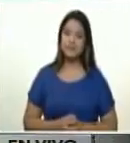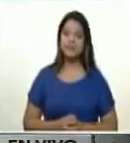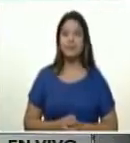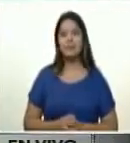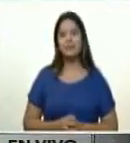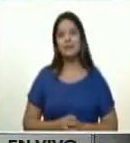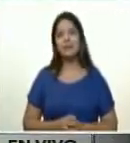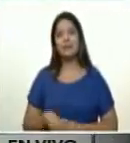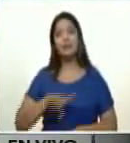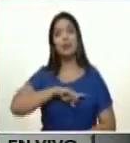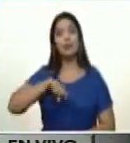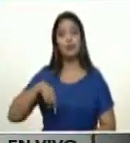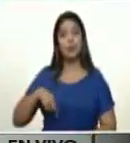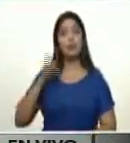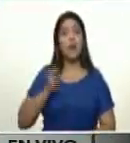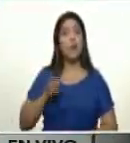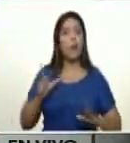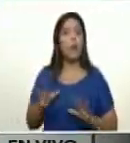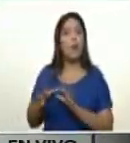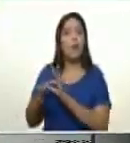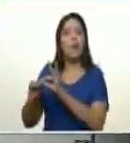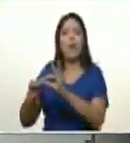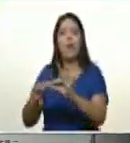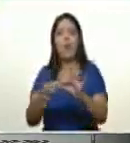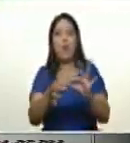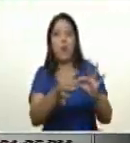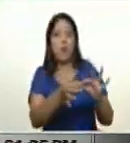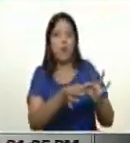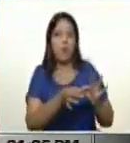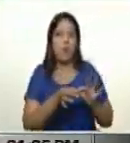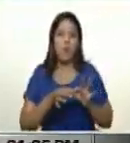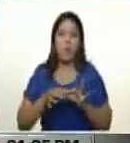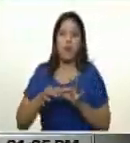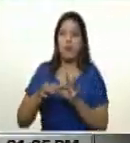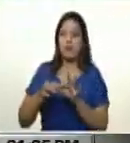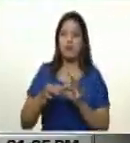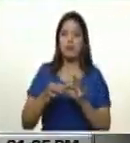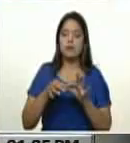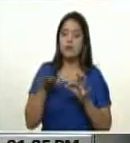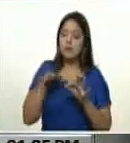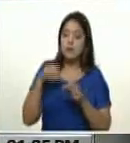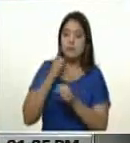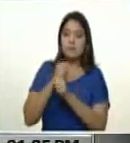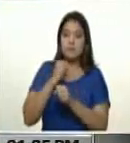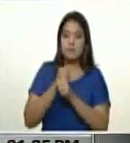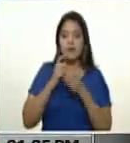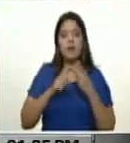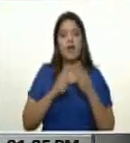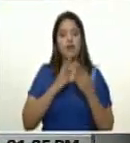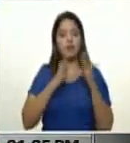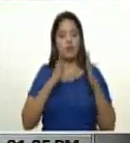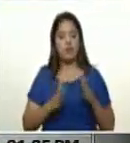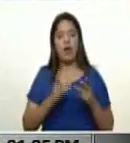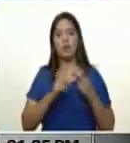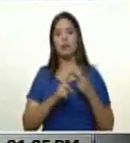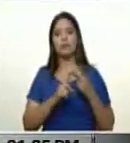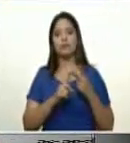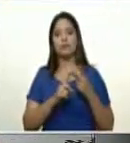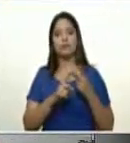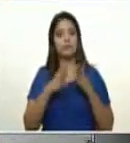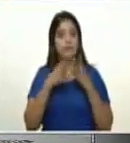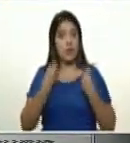Nosotros tenemos que unir toda la fuerza de la patria, donde vivamos, donde trabajemos, donde estudiemos. Porque